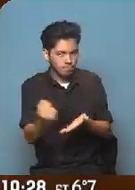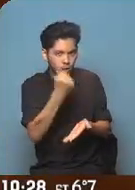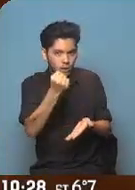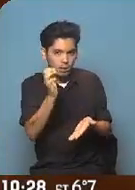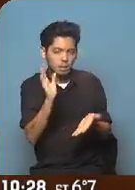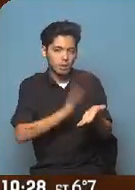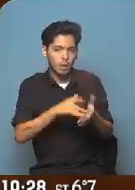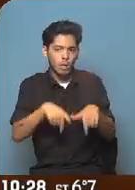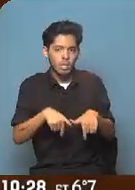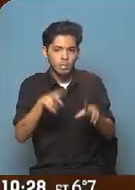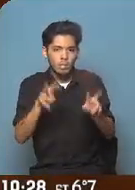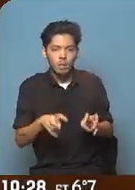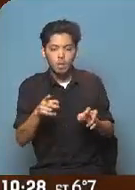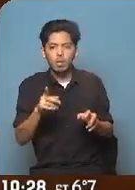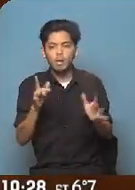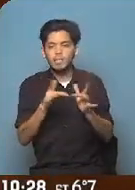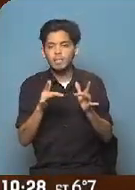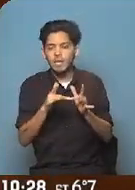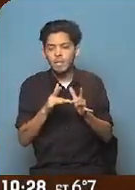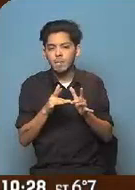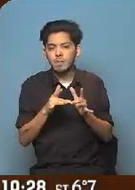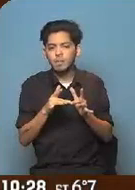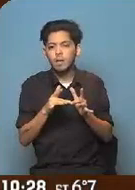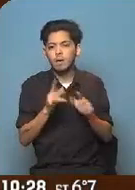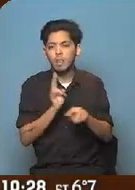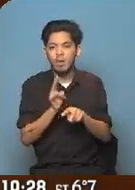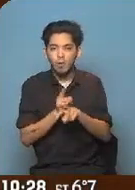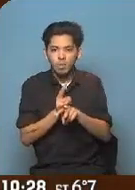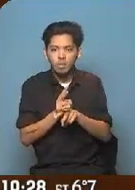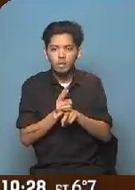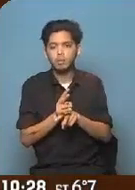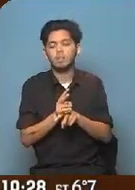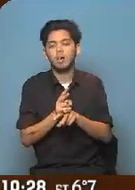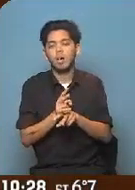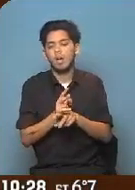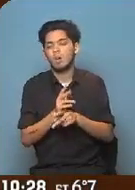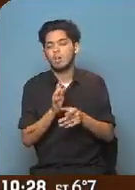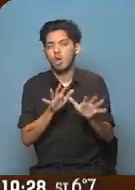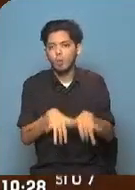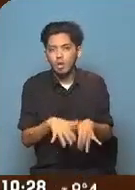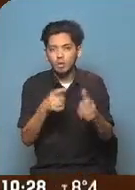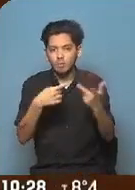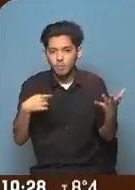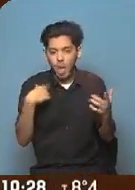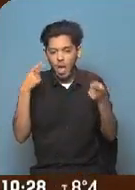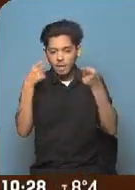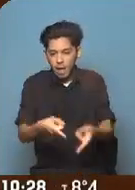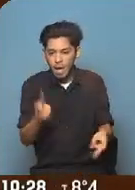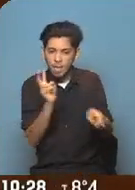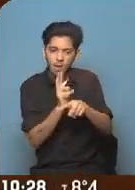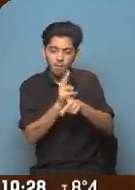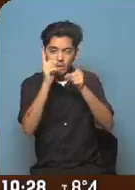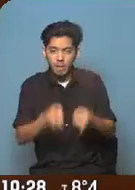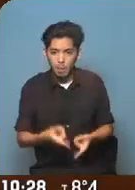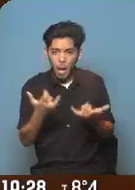tema de la ciberdefensa de lo que es este el espacio cibernético en donde hay ataques y defensas en el sentido